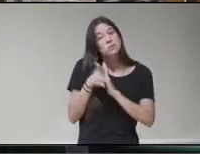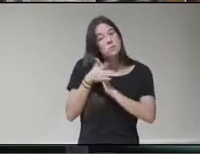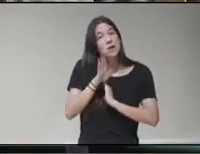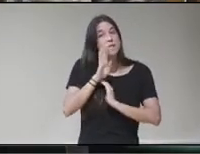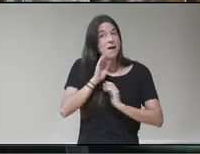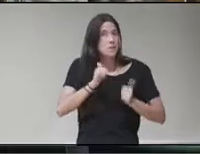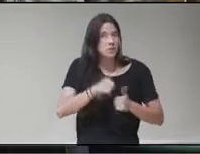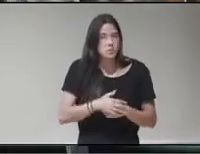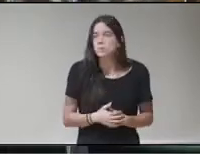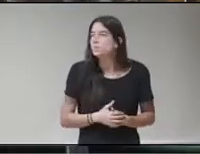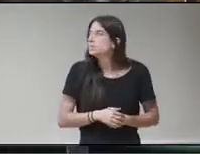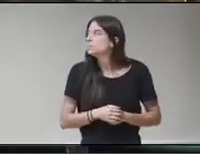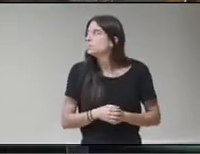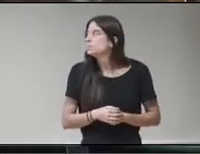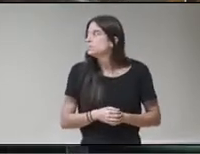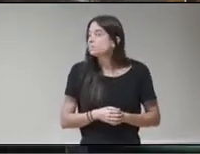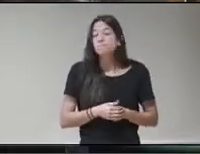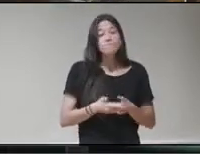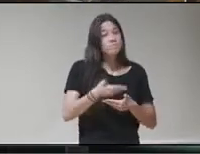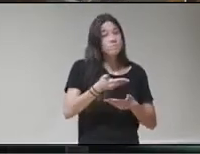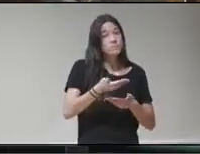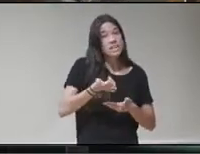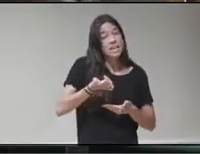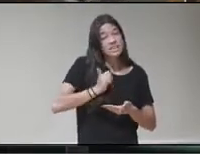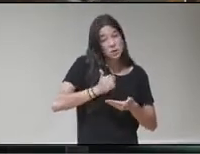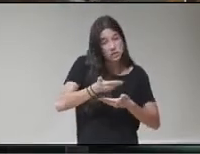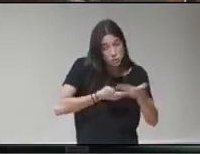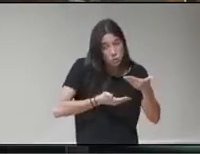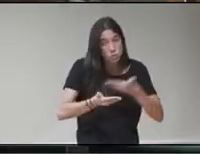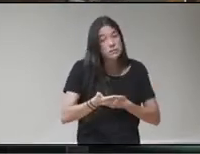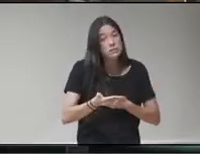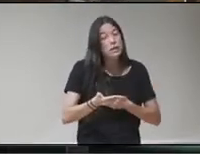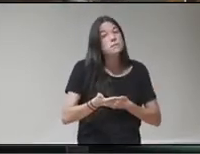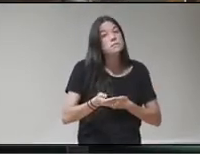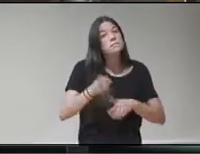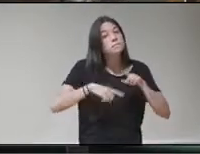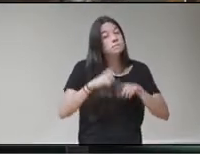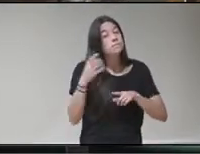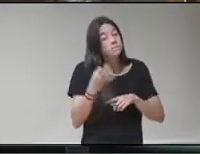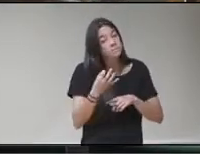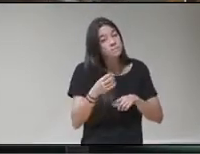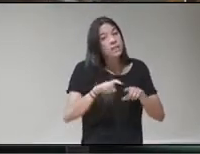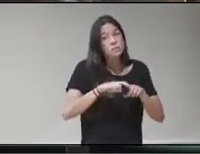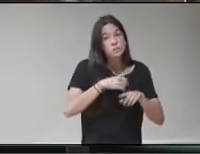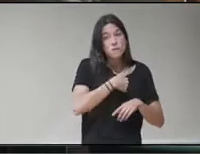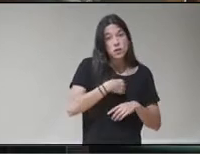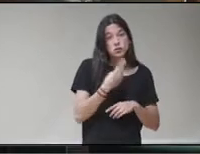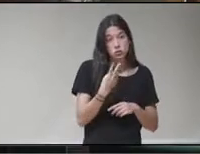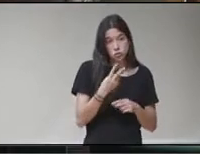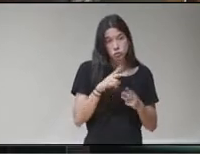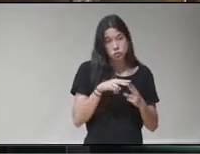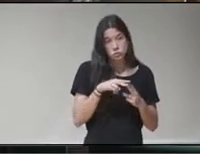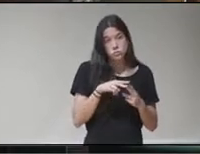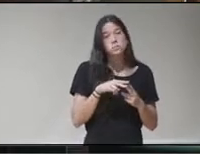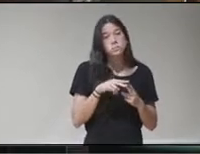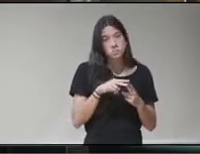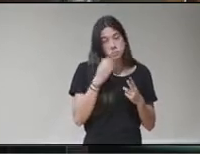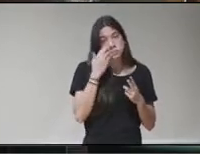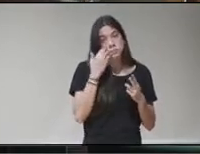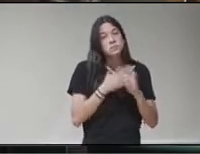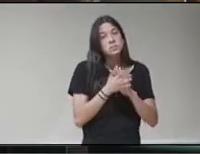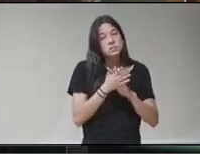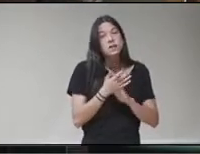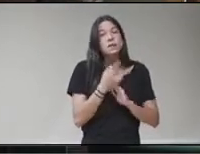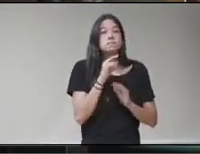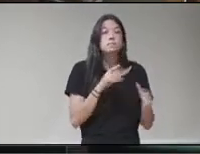de la charla. Esa simbiosis mutualista va a venir determinada por dos tipos de funciones. Por un lado, aquellas que tienen que ver